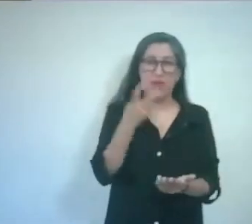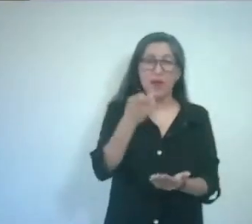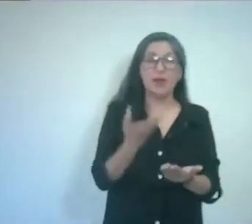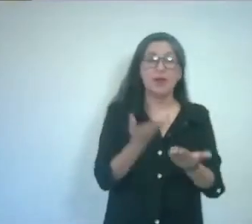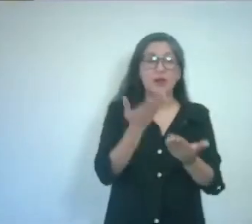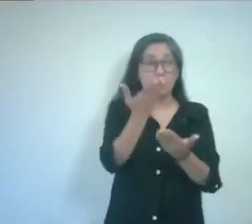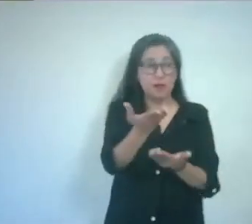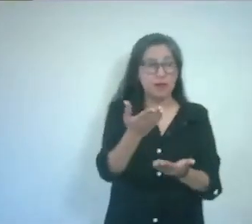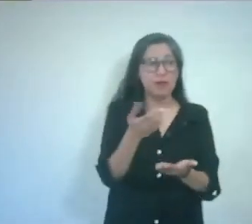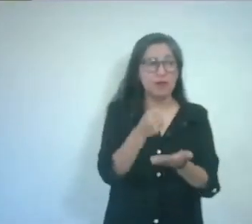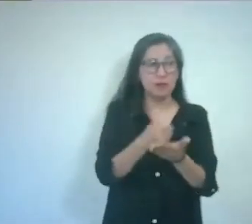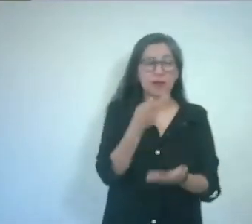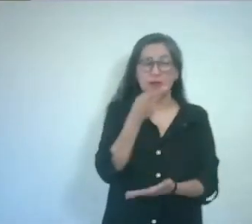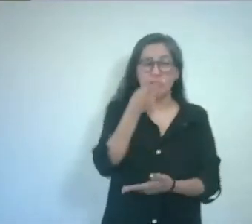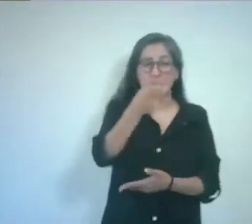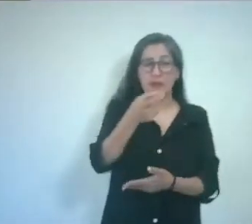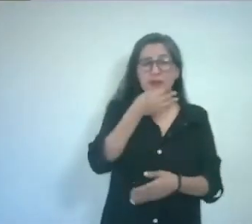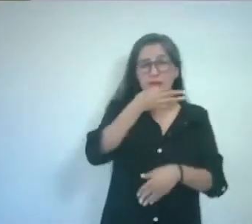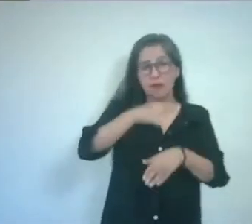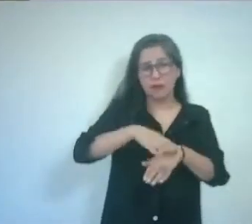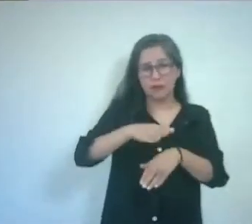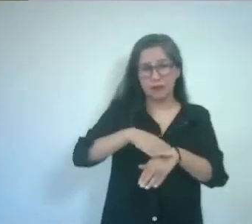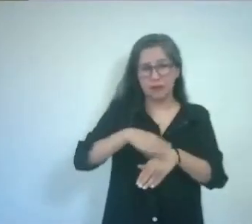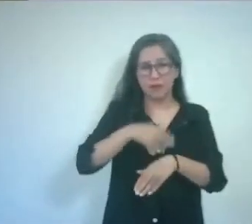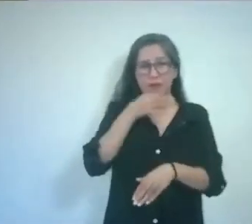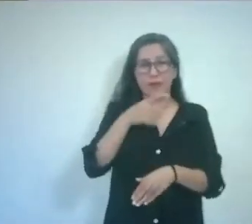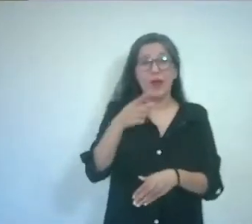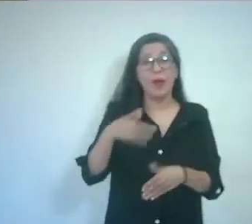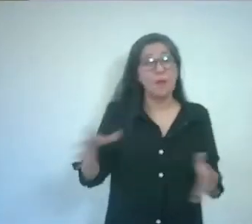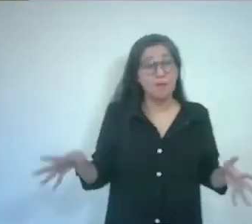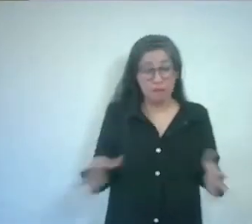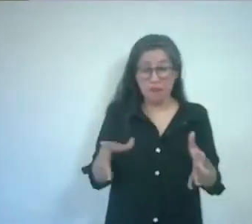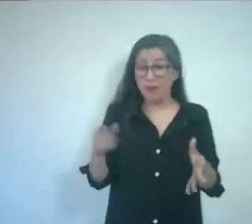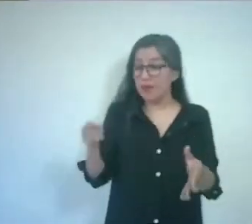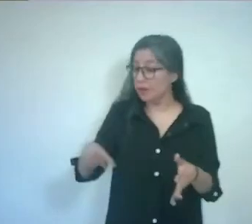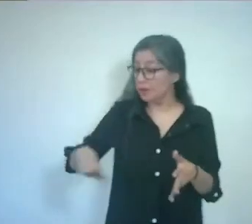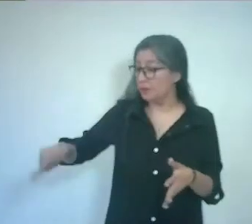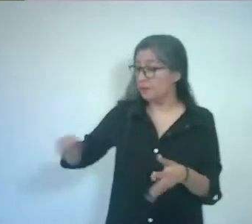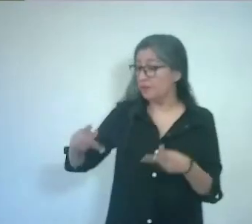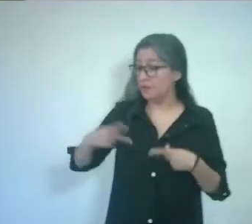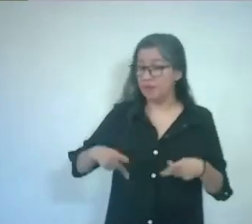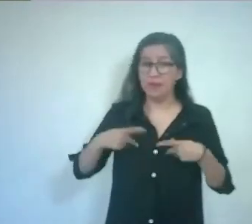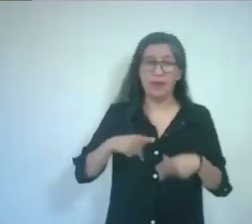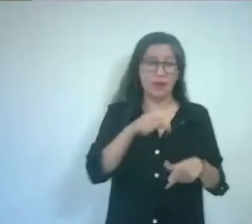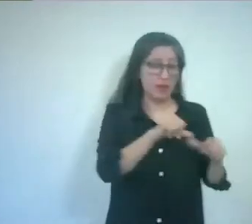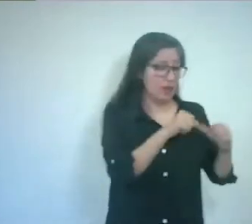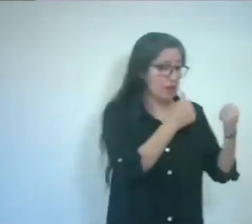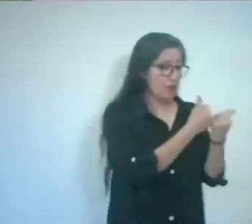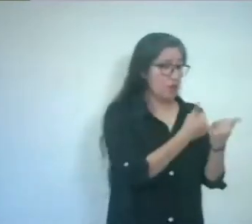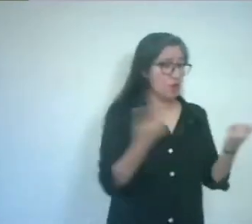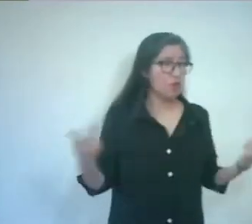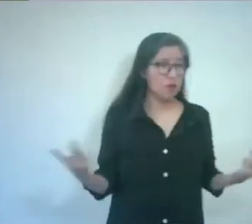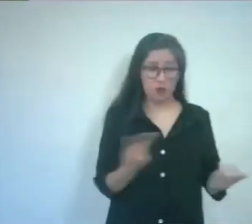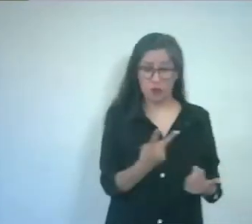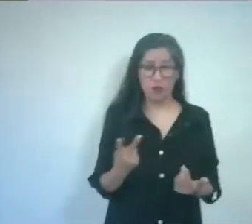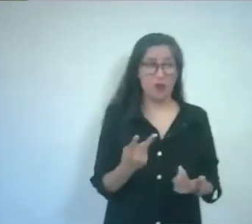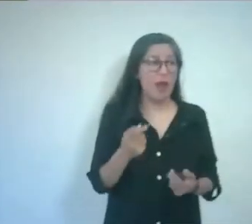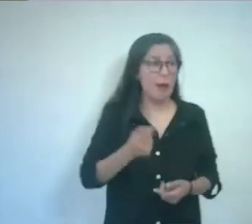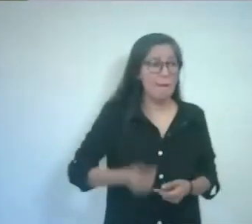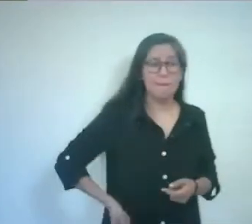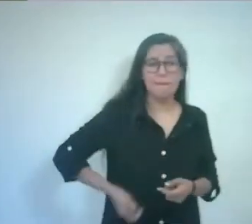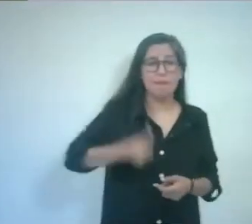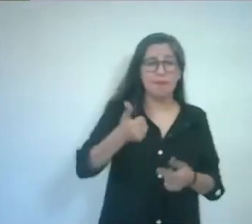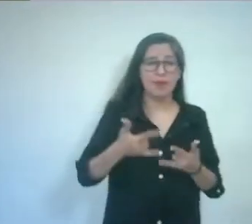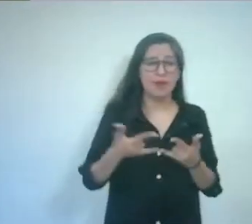llamado principalmente motivado por la ciudadanía y por las organizaciones civiles. Por primera vez en la historia nuestro